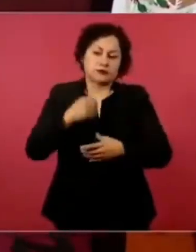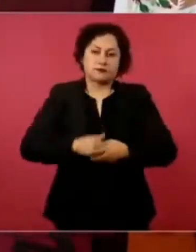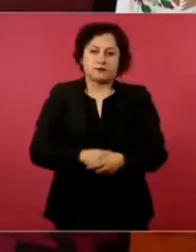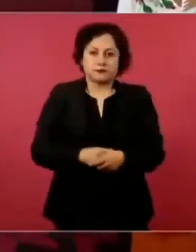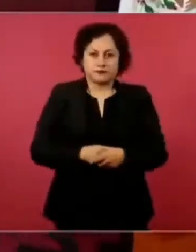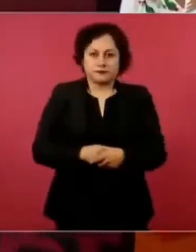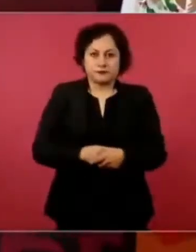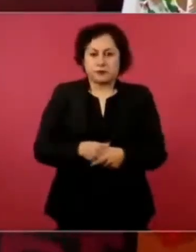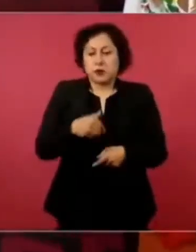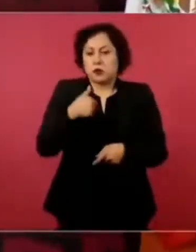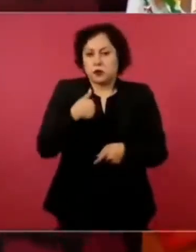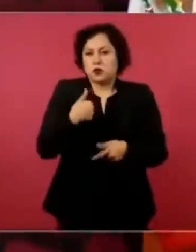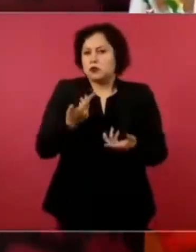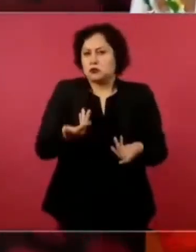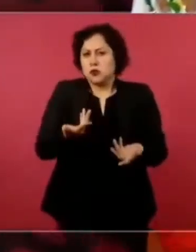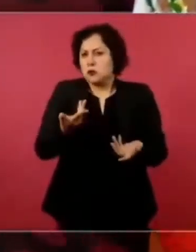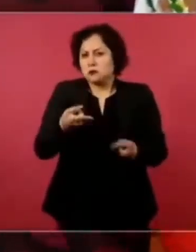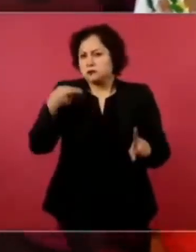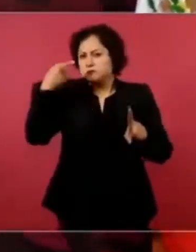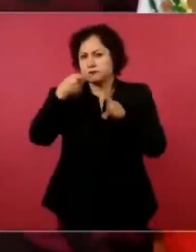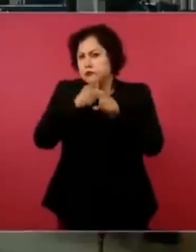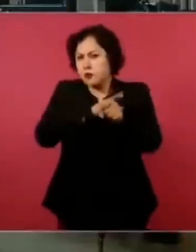y me voy a dedicar a escribir.